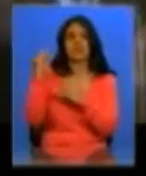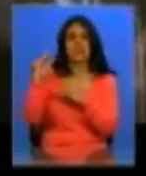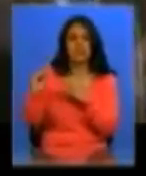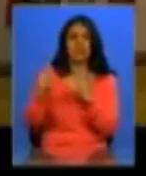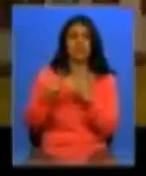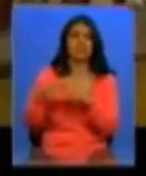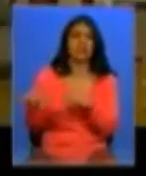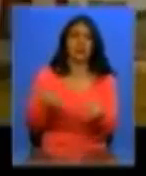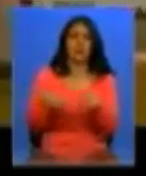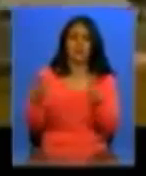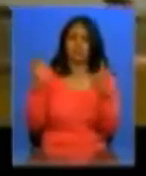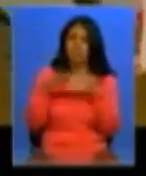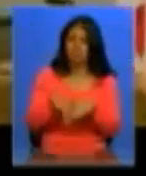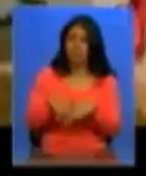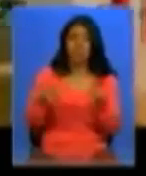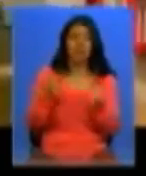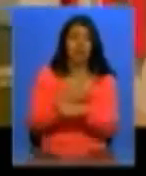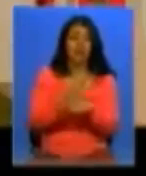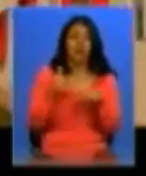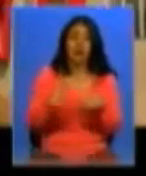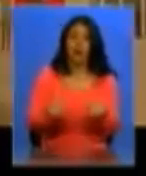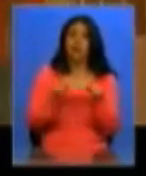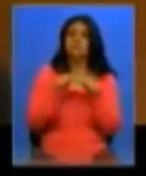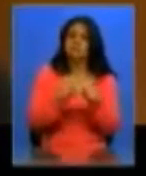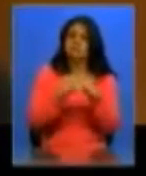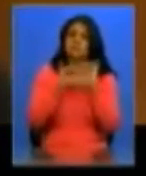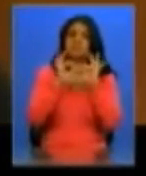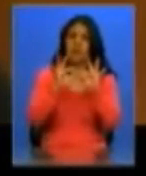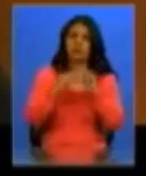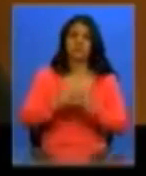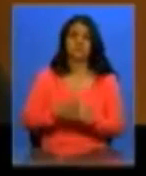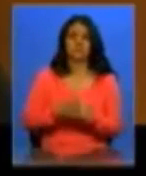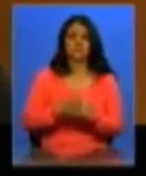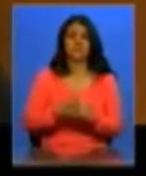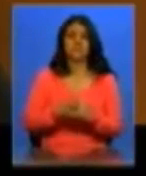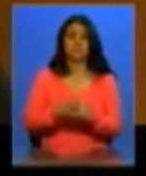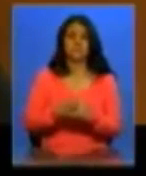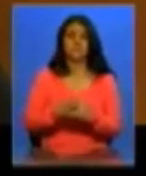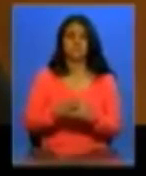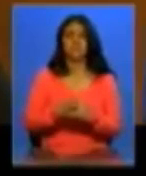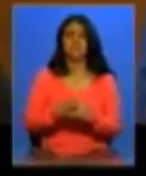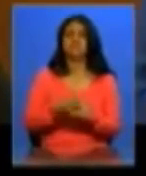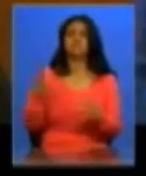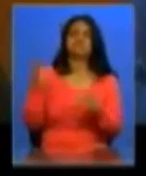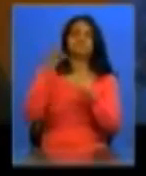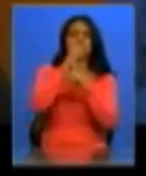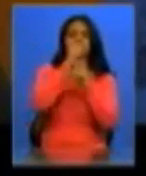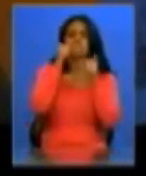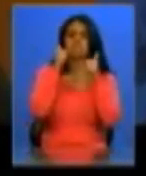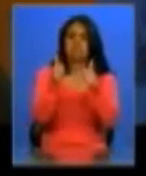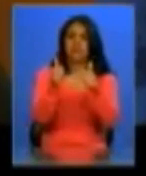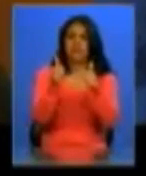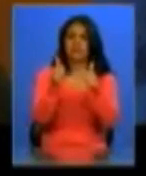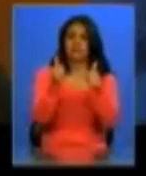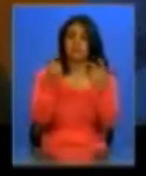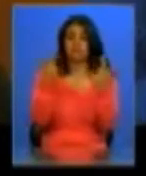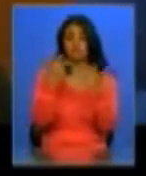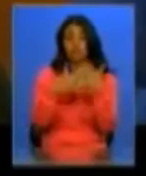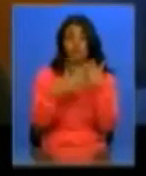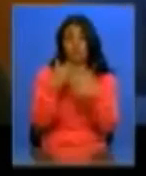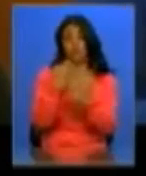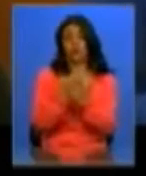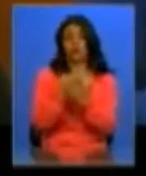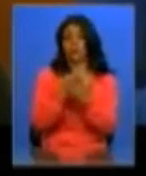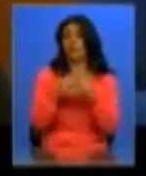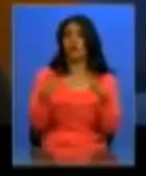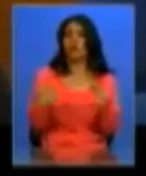antes ni siquiera imaginábamos. ¿Cuáles son las claves para haber enfrentado exitosamente la tormenta perfecta?